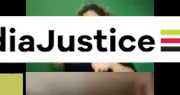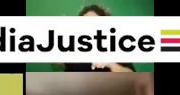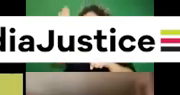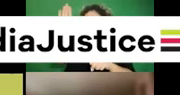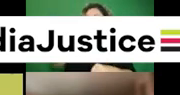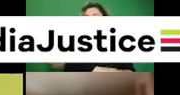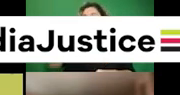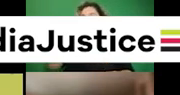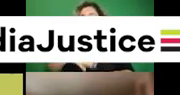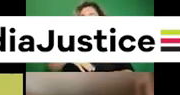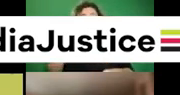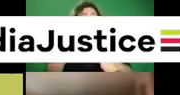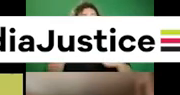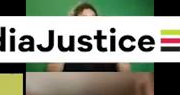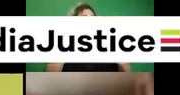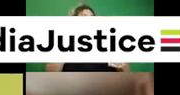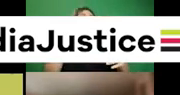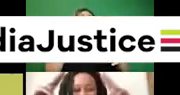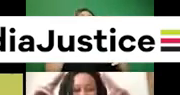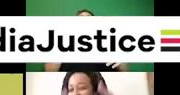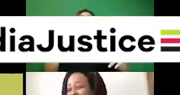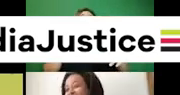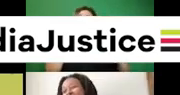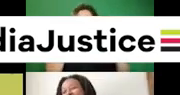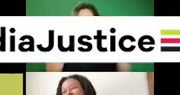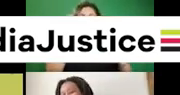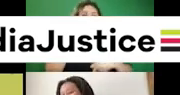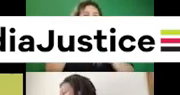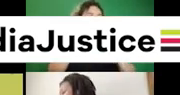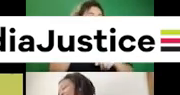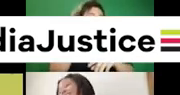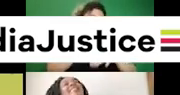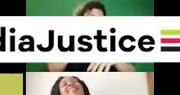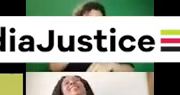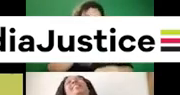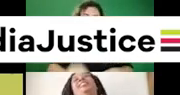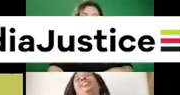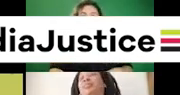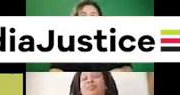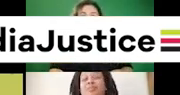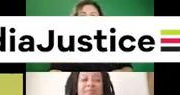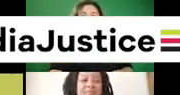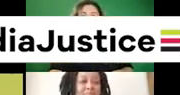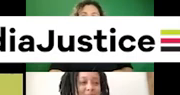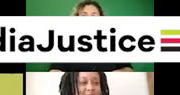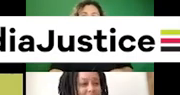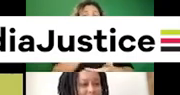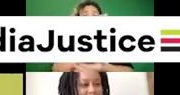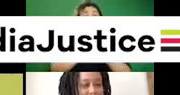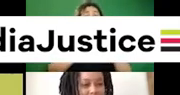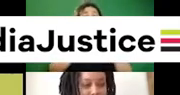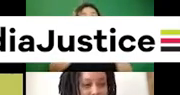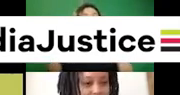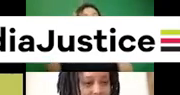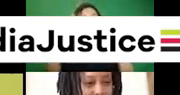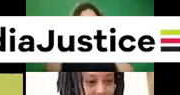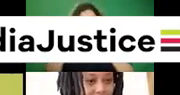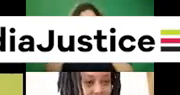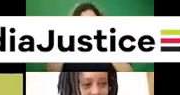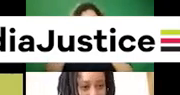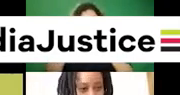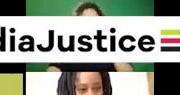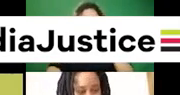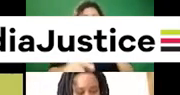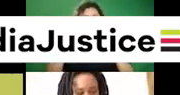si yo puedo a ti te iba a llamar a ti entonces perfecto si algunas de las cosas que